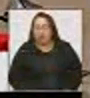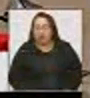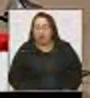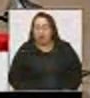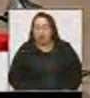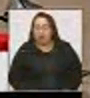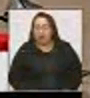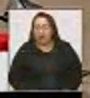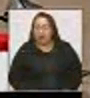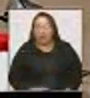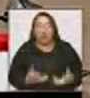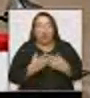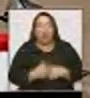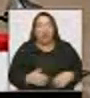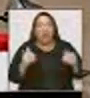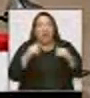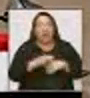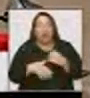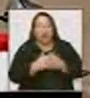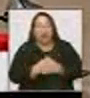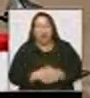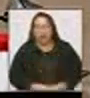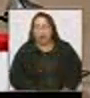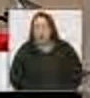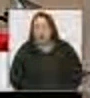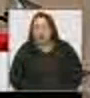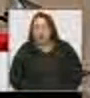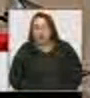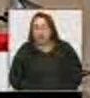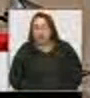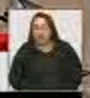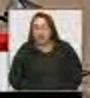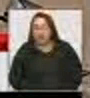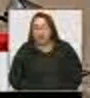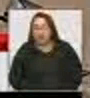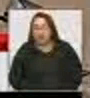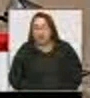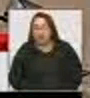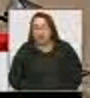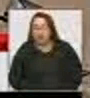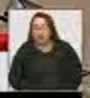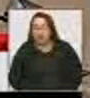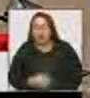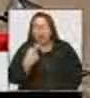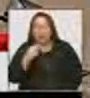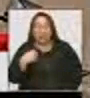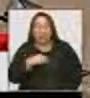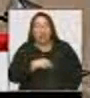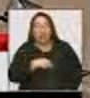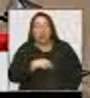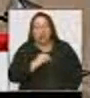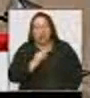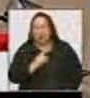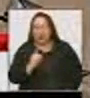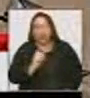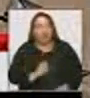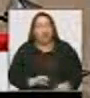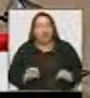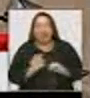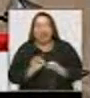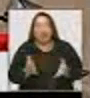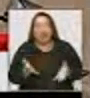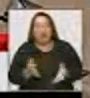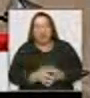empresa quiebra, y ¿quién asumió esa pérdida? El banco se libró de una mala deuda y la pérdida la asumimos nosotros. Por eso que no es conveniente